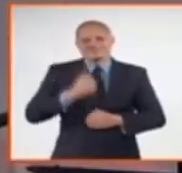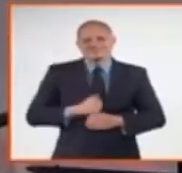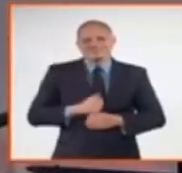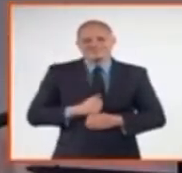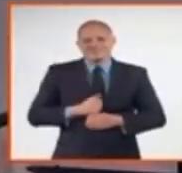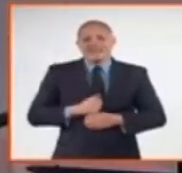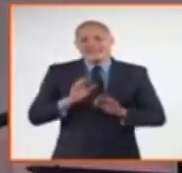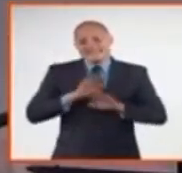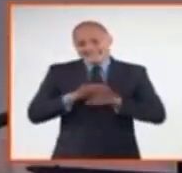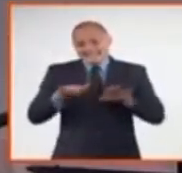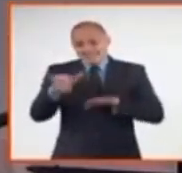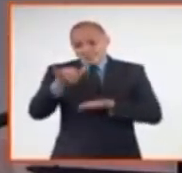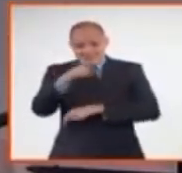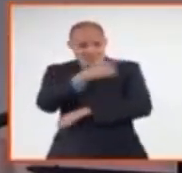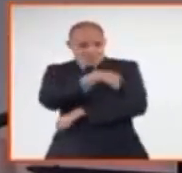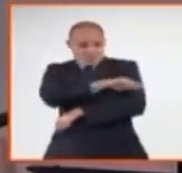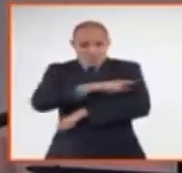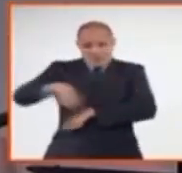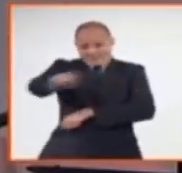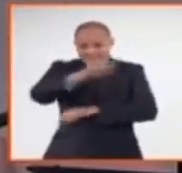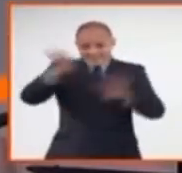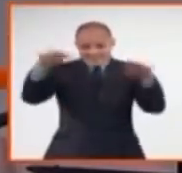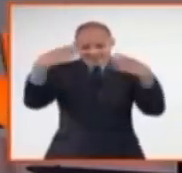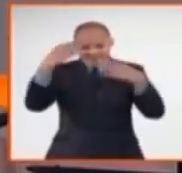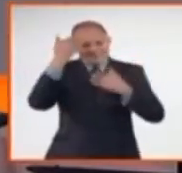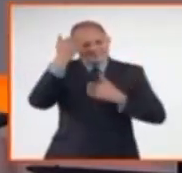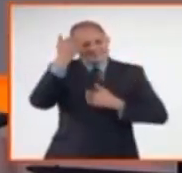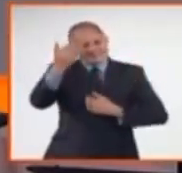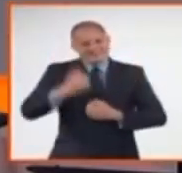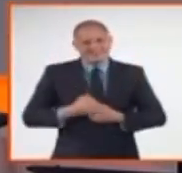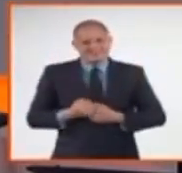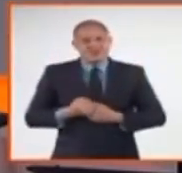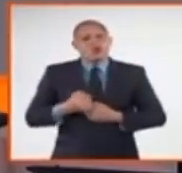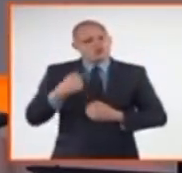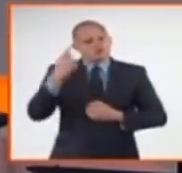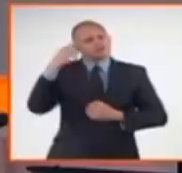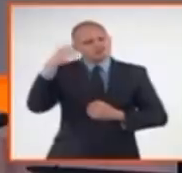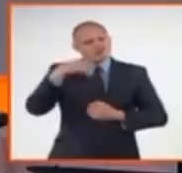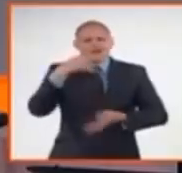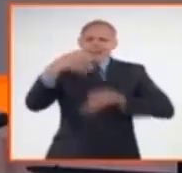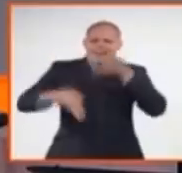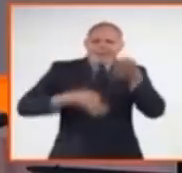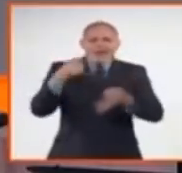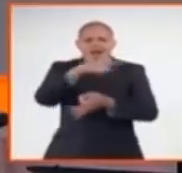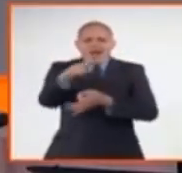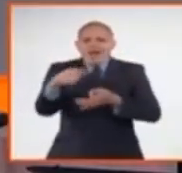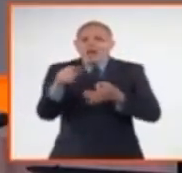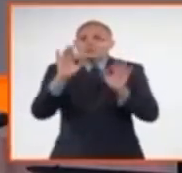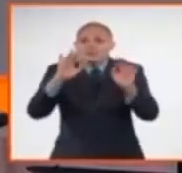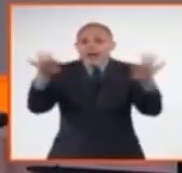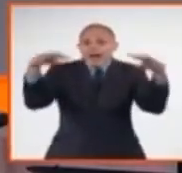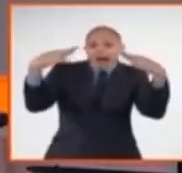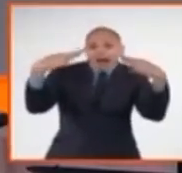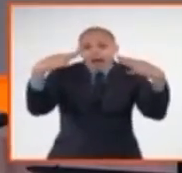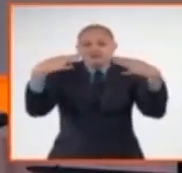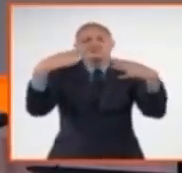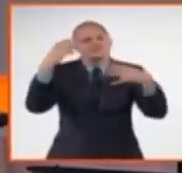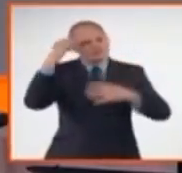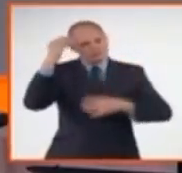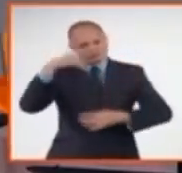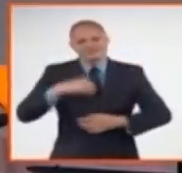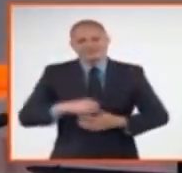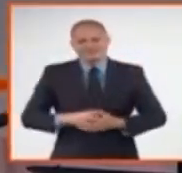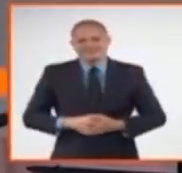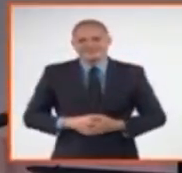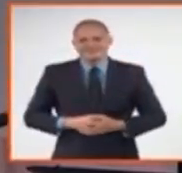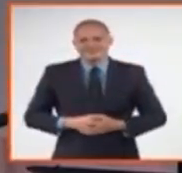escucha y sabemos que confían mucho en las explicaciones y los resultados que nosotros estamos trayendo a la mesa y